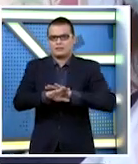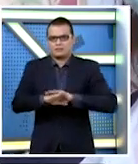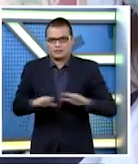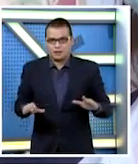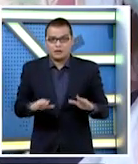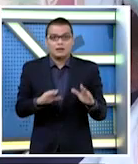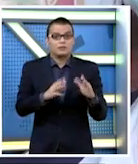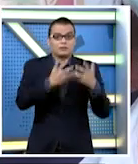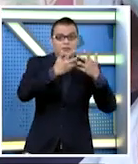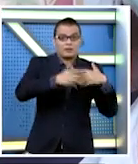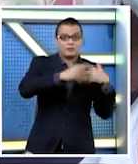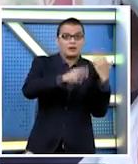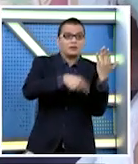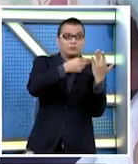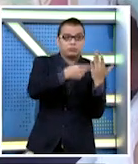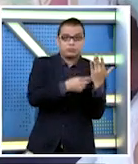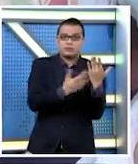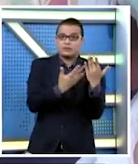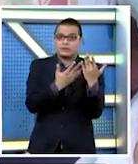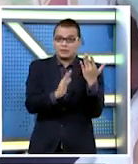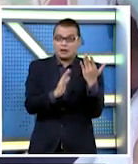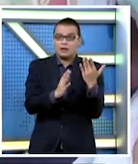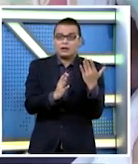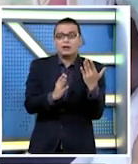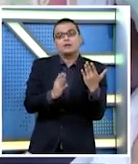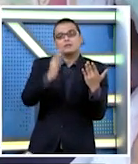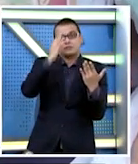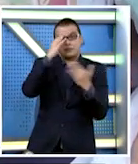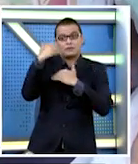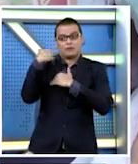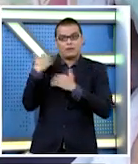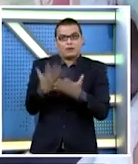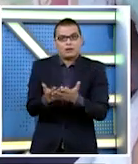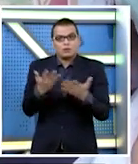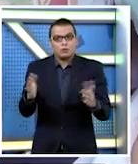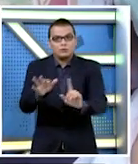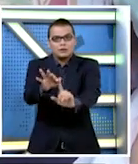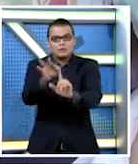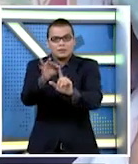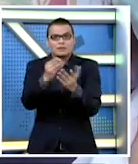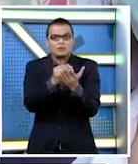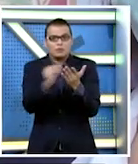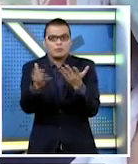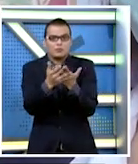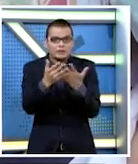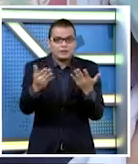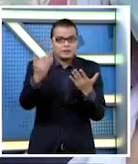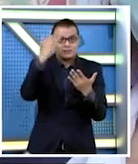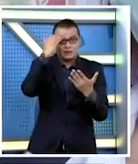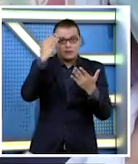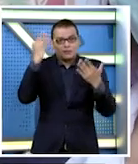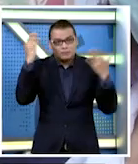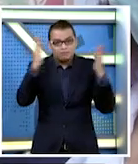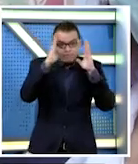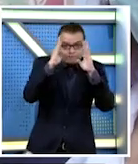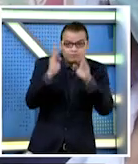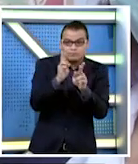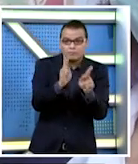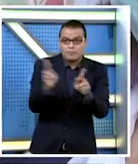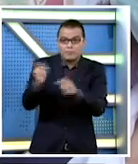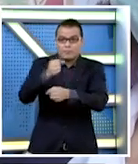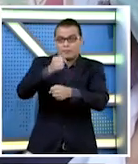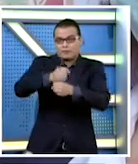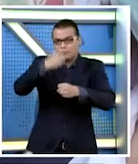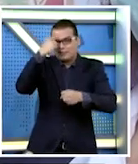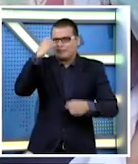empresa, asume la responsabilidad de la compra de elementos, asume la responsabilidad de poner eso en cabeza de sus trabajadores, porque recuerden que lo